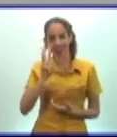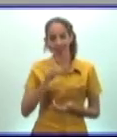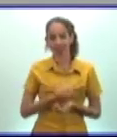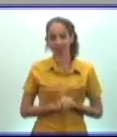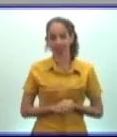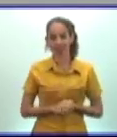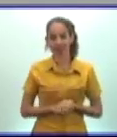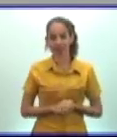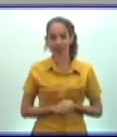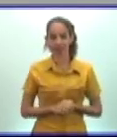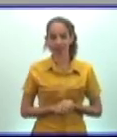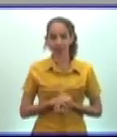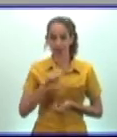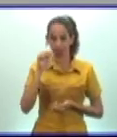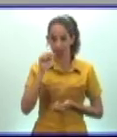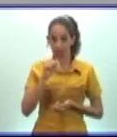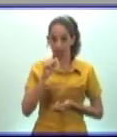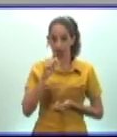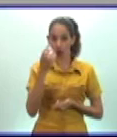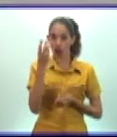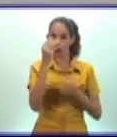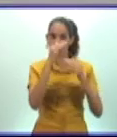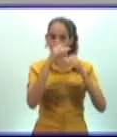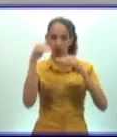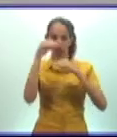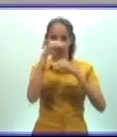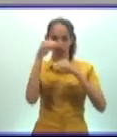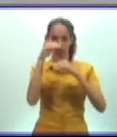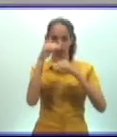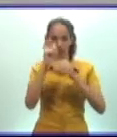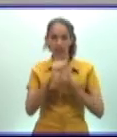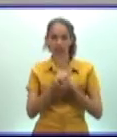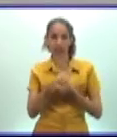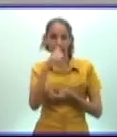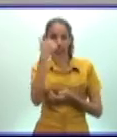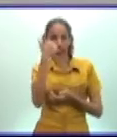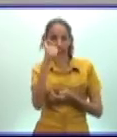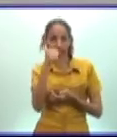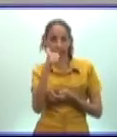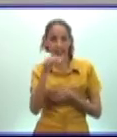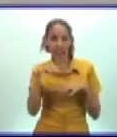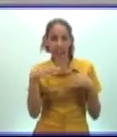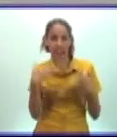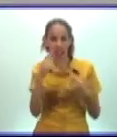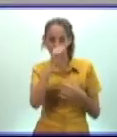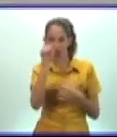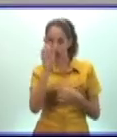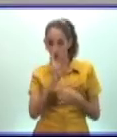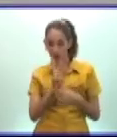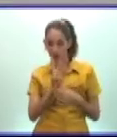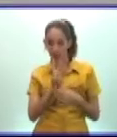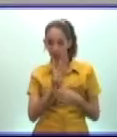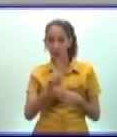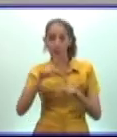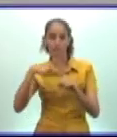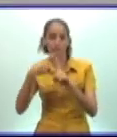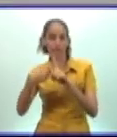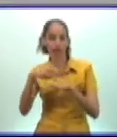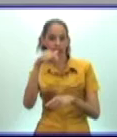Sustituimos y nos queda en el numerador 10 tercios más 14 tercios y en el